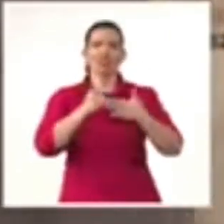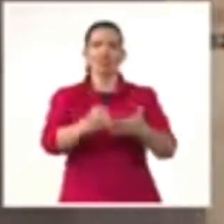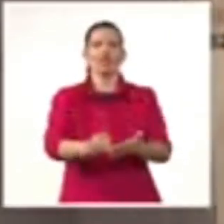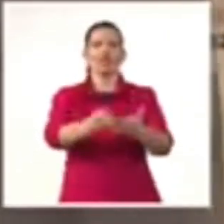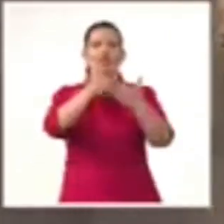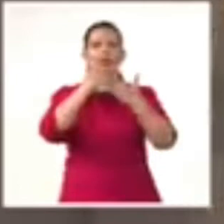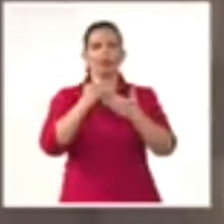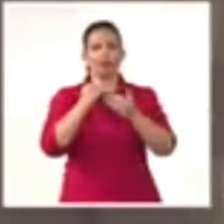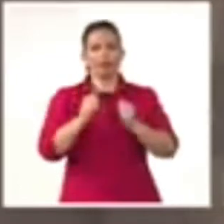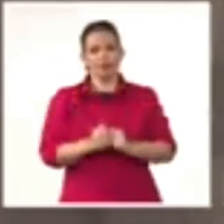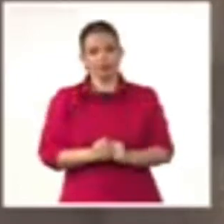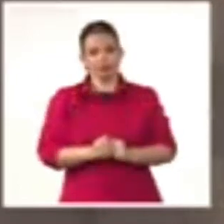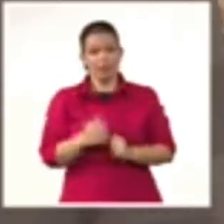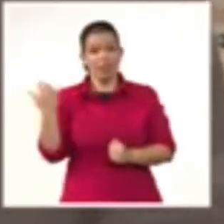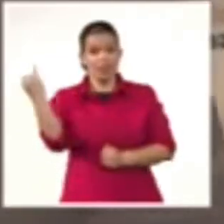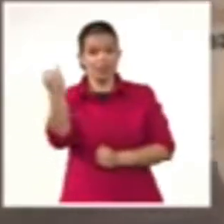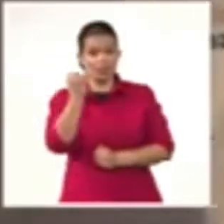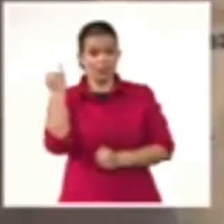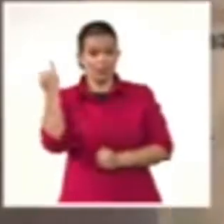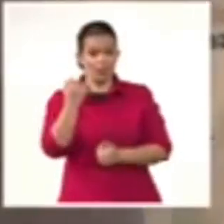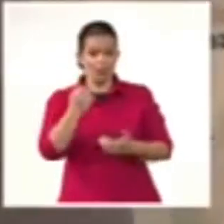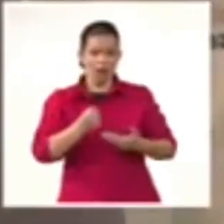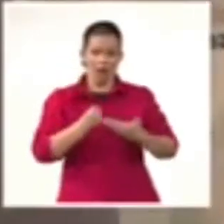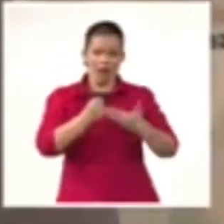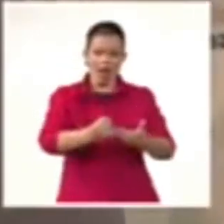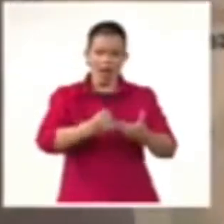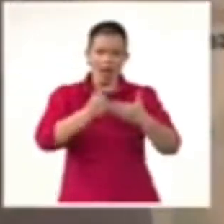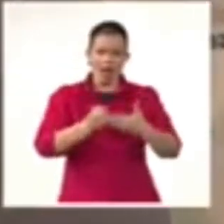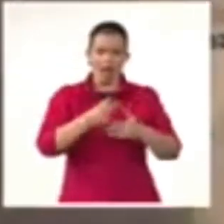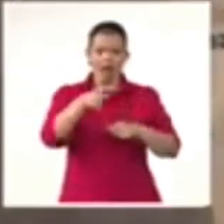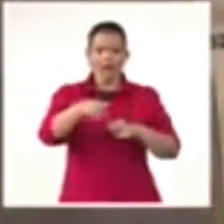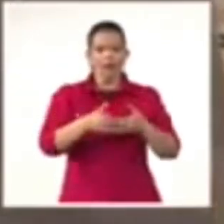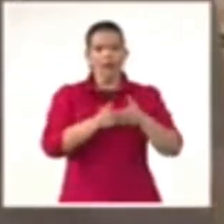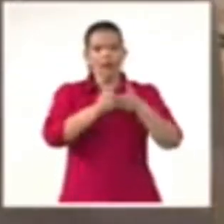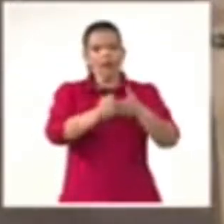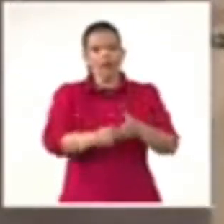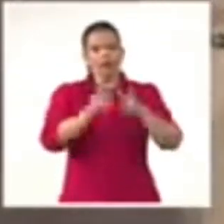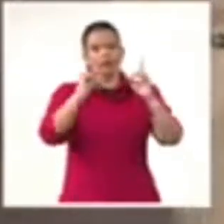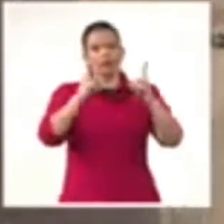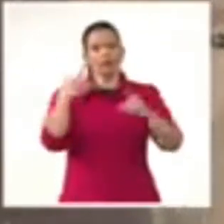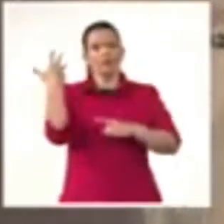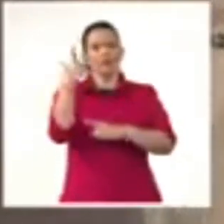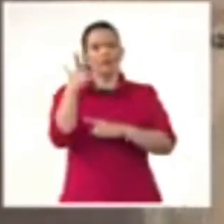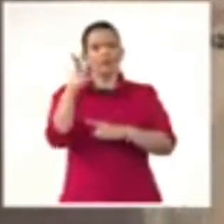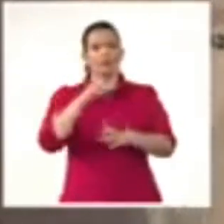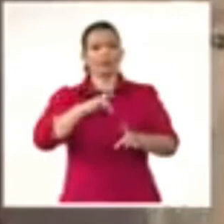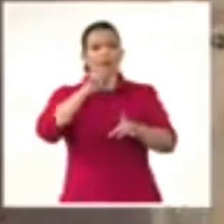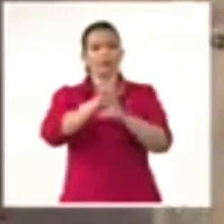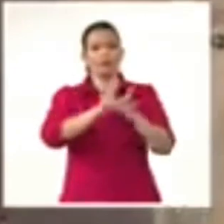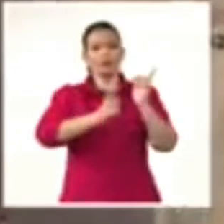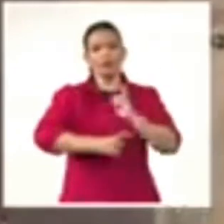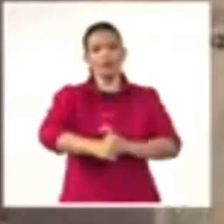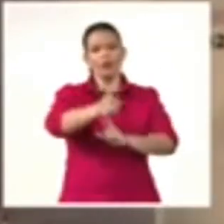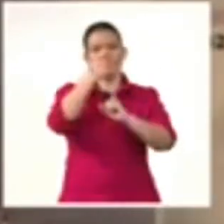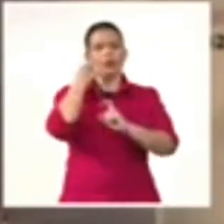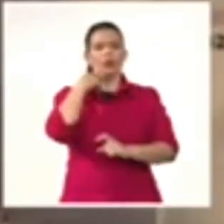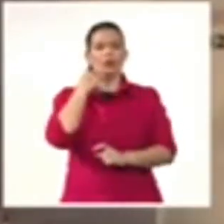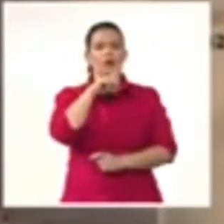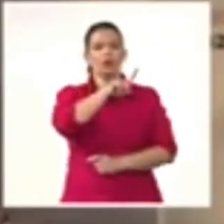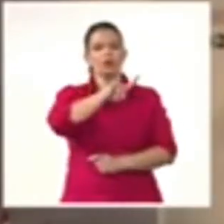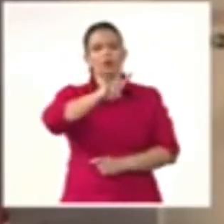y el internacionalismo guían la política exterior de Cuba desde el triunfo revolucionario de